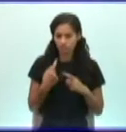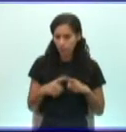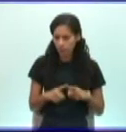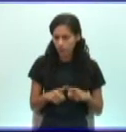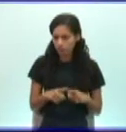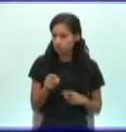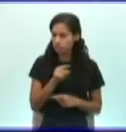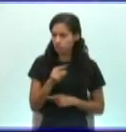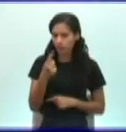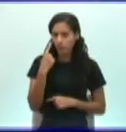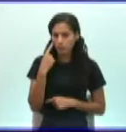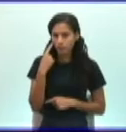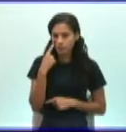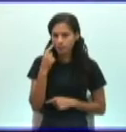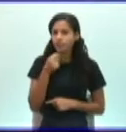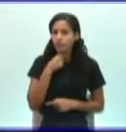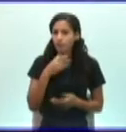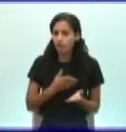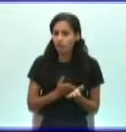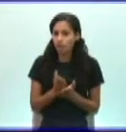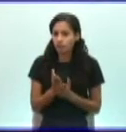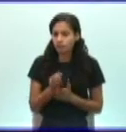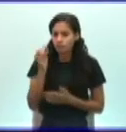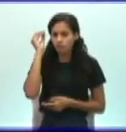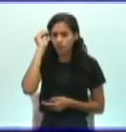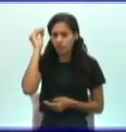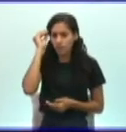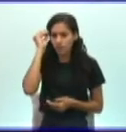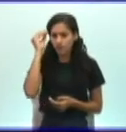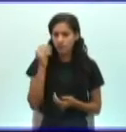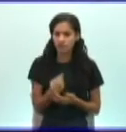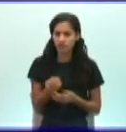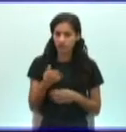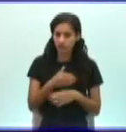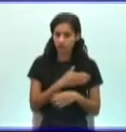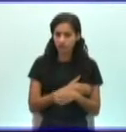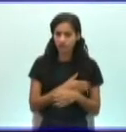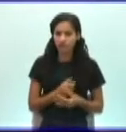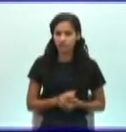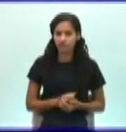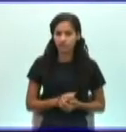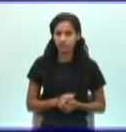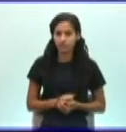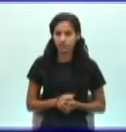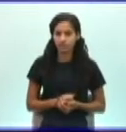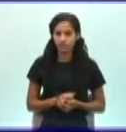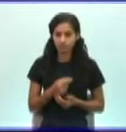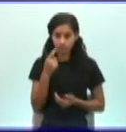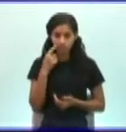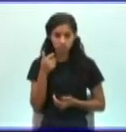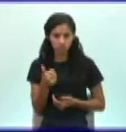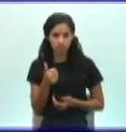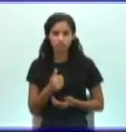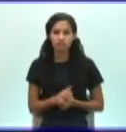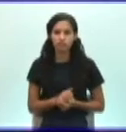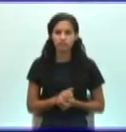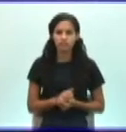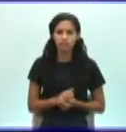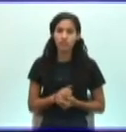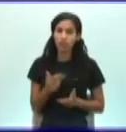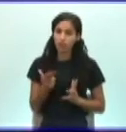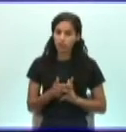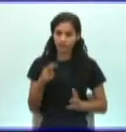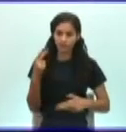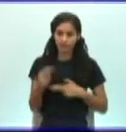les parece si continuamos reafirmando lo que aprendimos en la casa de los fonemas? ¿Les parece bien? Bueno, para